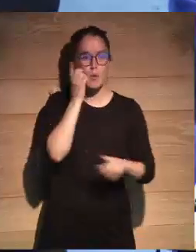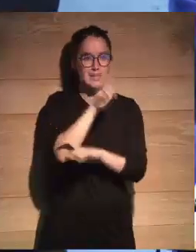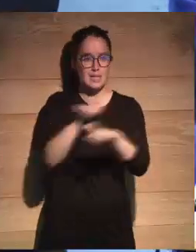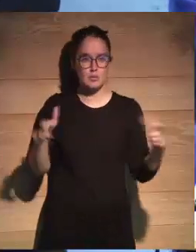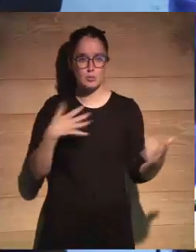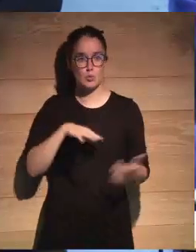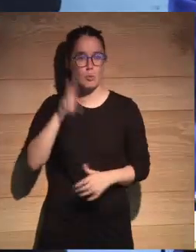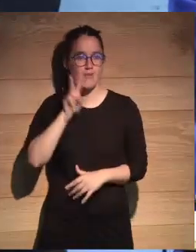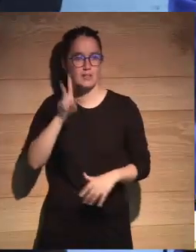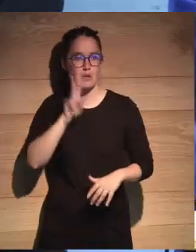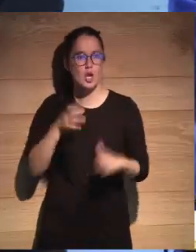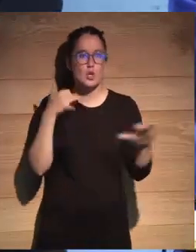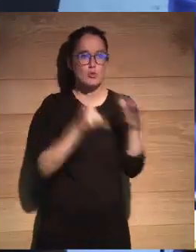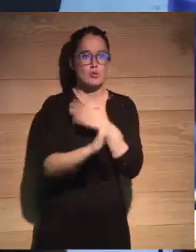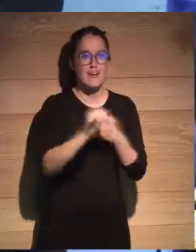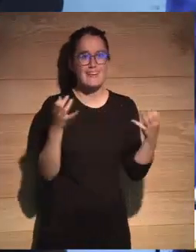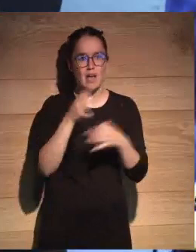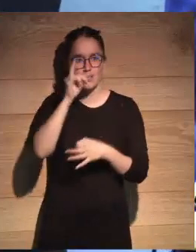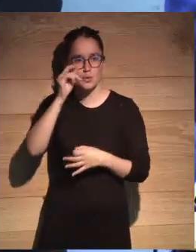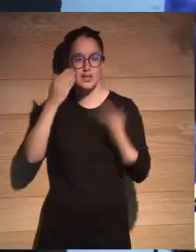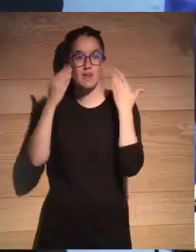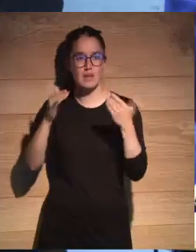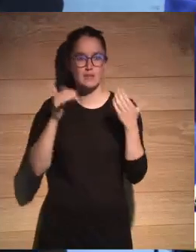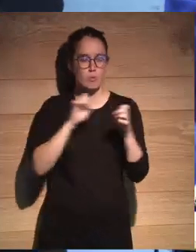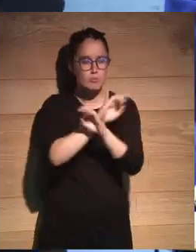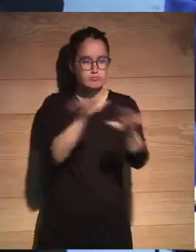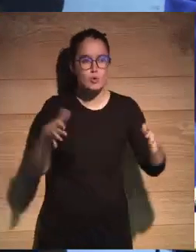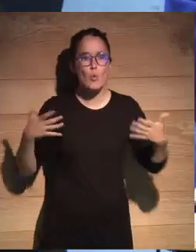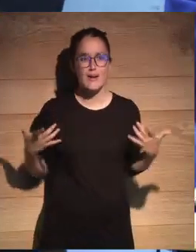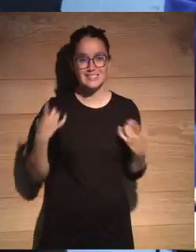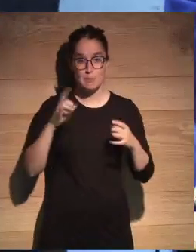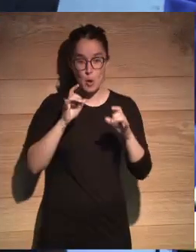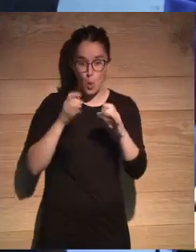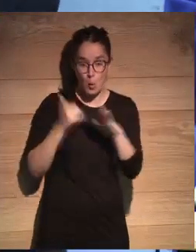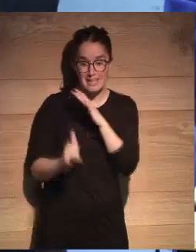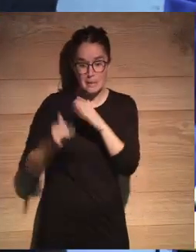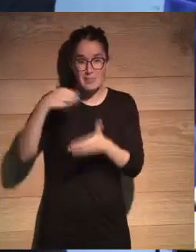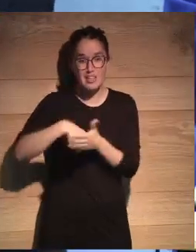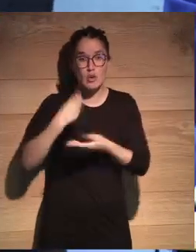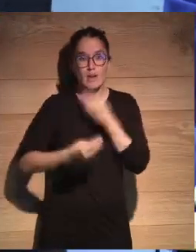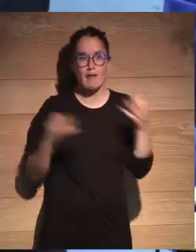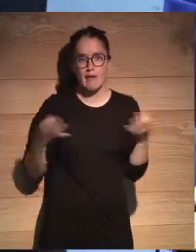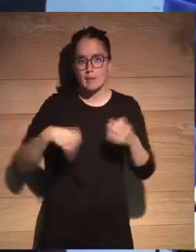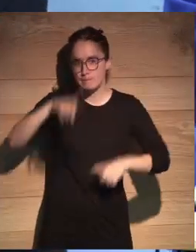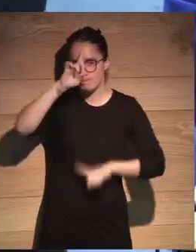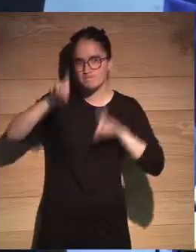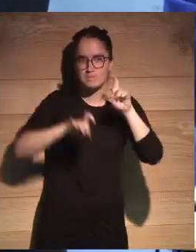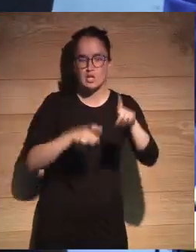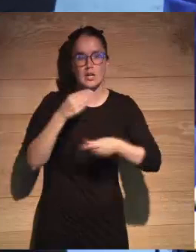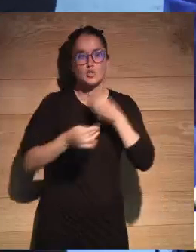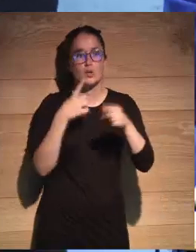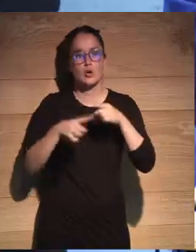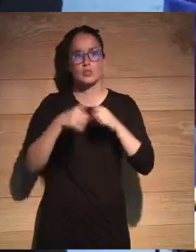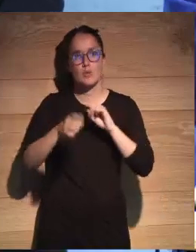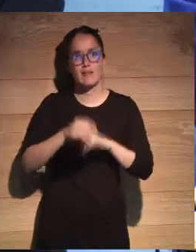gente, porque tú puedes ver lo que circula en YouTube, en Twitter, en Facebook, pero no en el WhatsApp de las personas. Y en ese sentido, por ejemplo, ellos han hecho una cosa muy inteligente, que